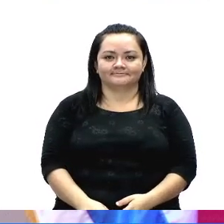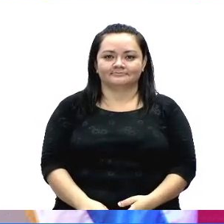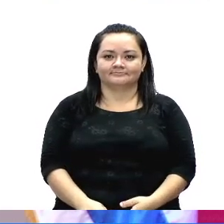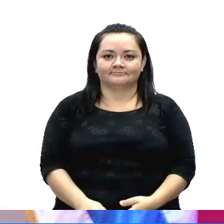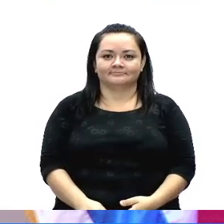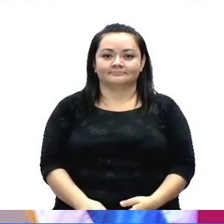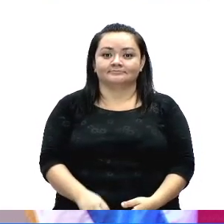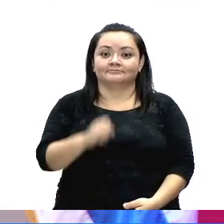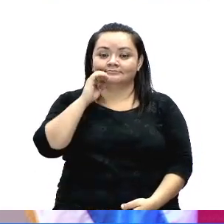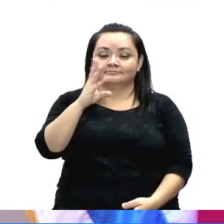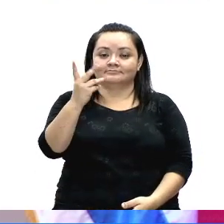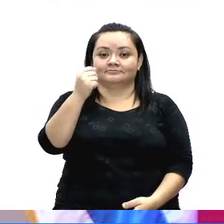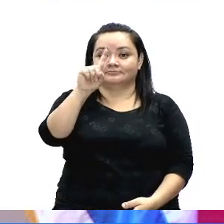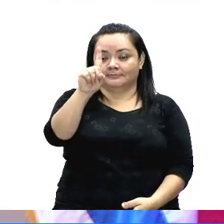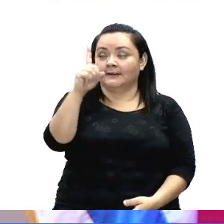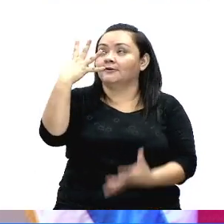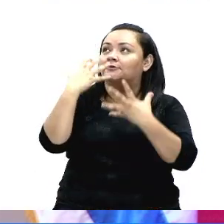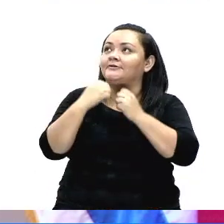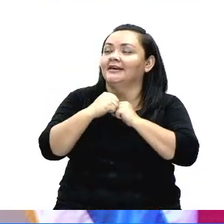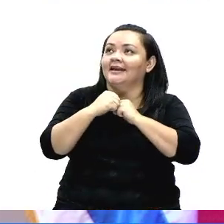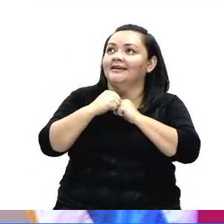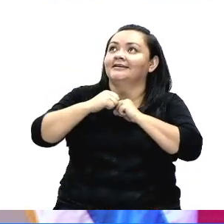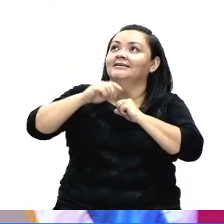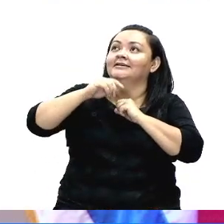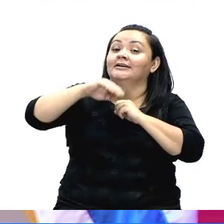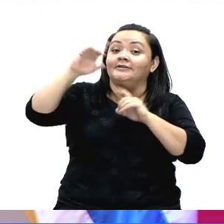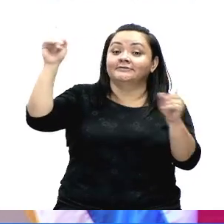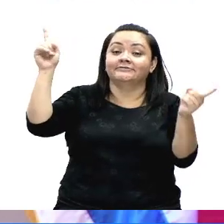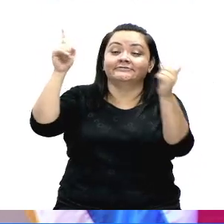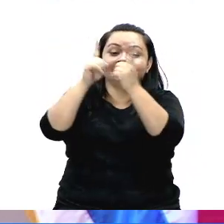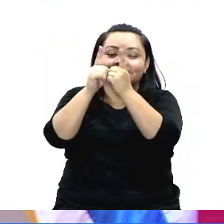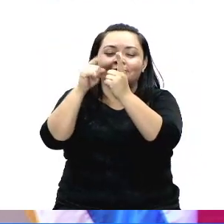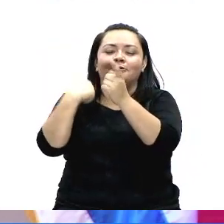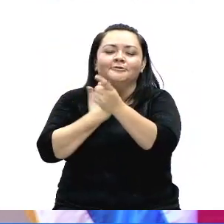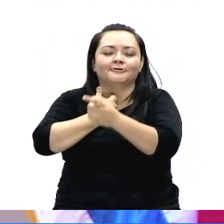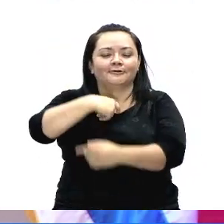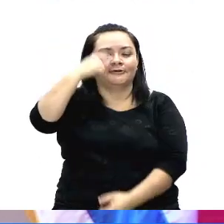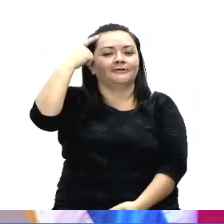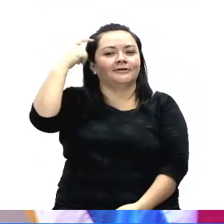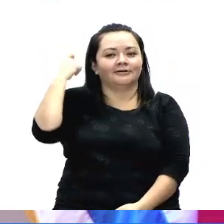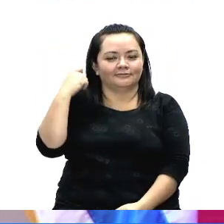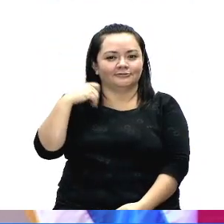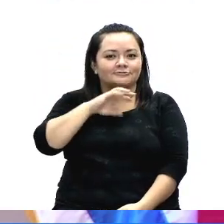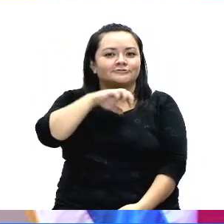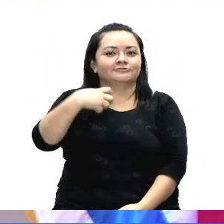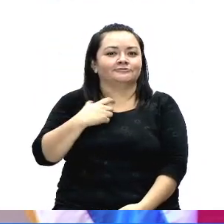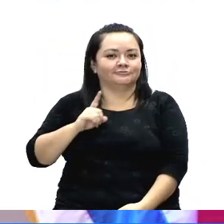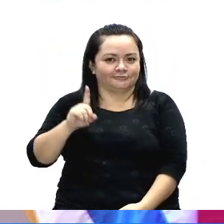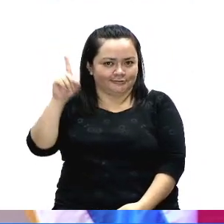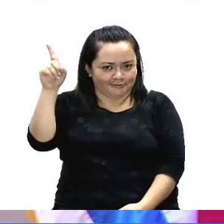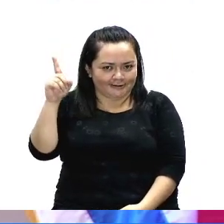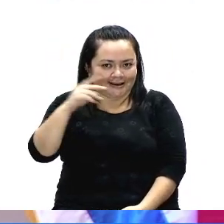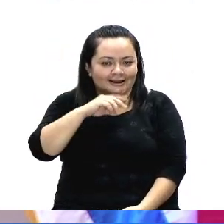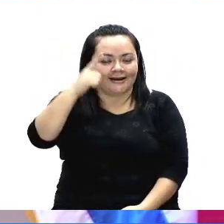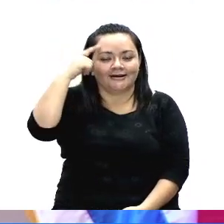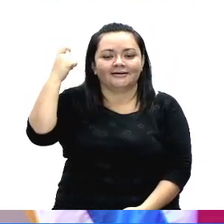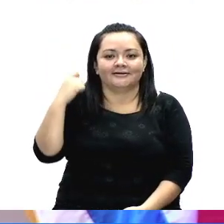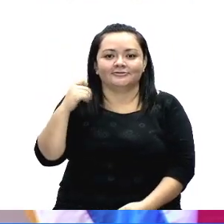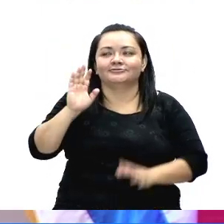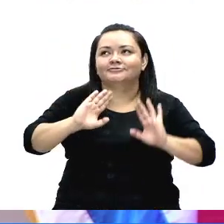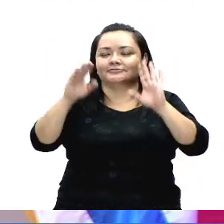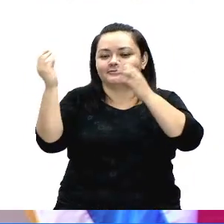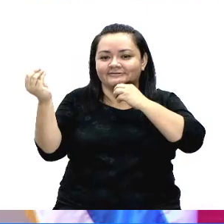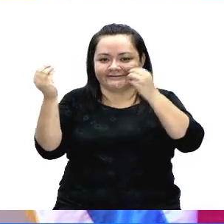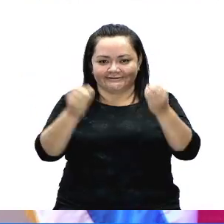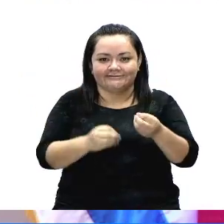le dije número uno dios quiere llevarnos al sinaí para que recordemos que le pertenecemos a él para que recordemos la obra que ha